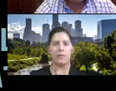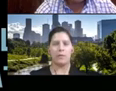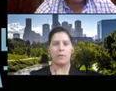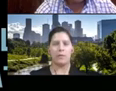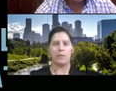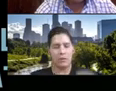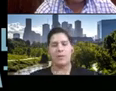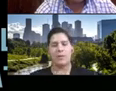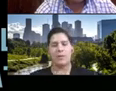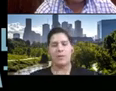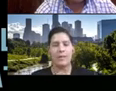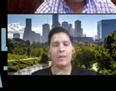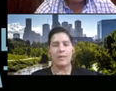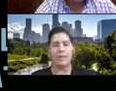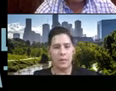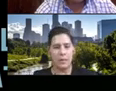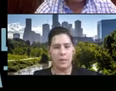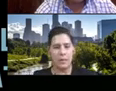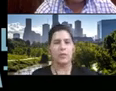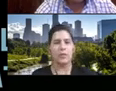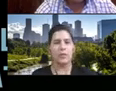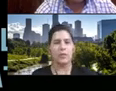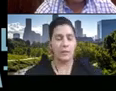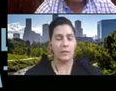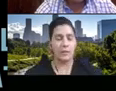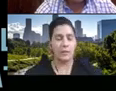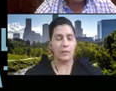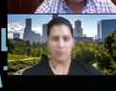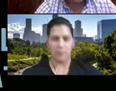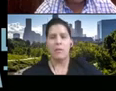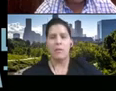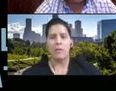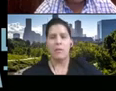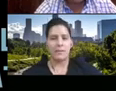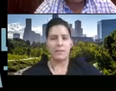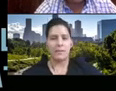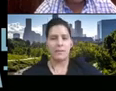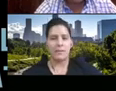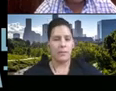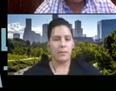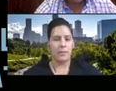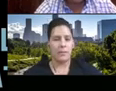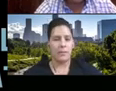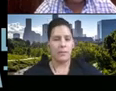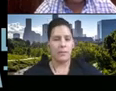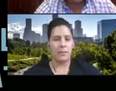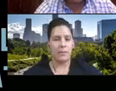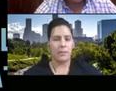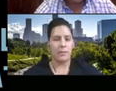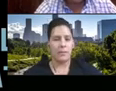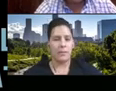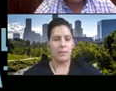se encuentra en el centro de Houston y está compuesto por 17 cuadros. Entonces, la verdad es que nos encantaría mucho que nos ayuden a promover también eso con sus